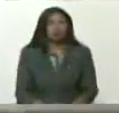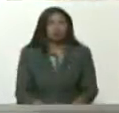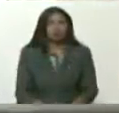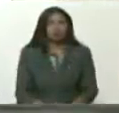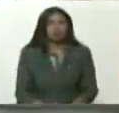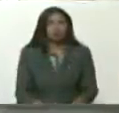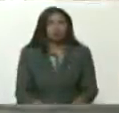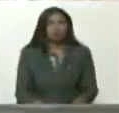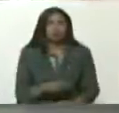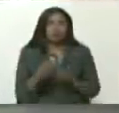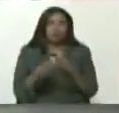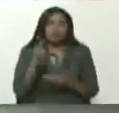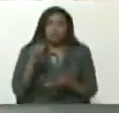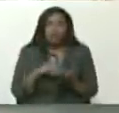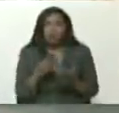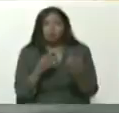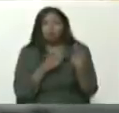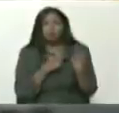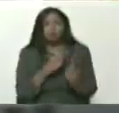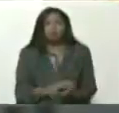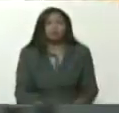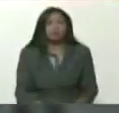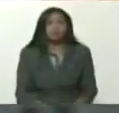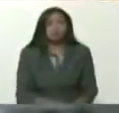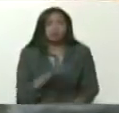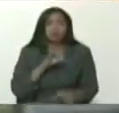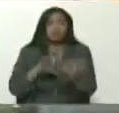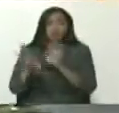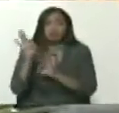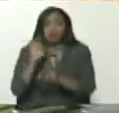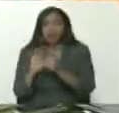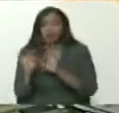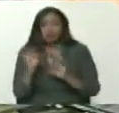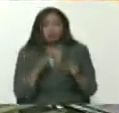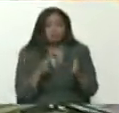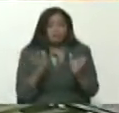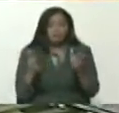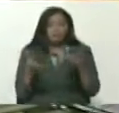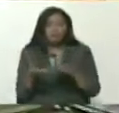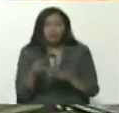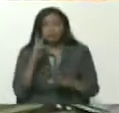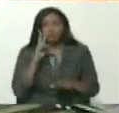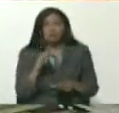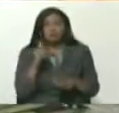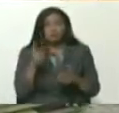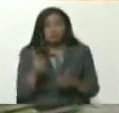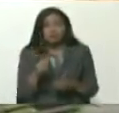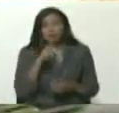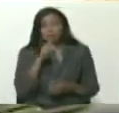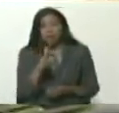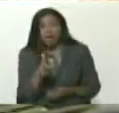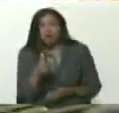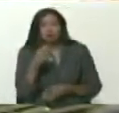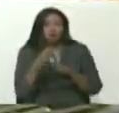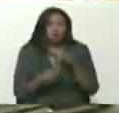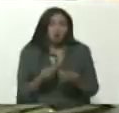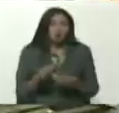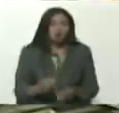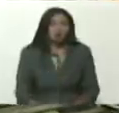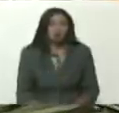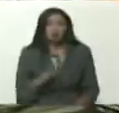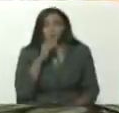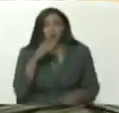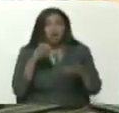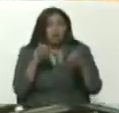¿qué haces tú aquí entonces? Aquí yo lo que hago es seleccionar el material, a ver si sale malo y si no tiene